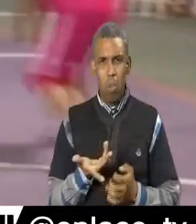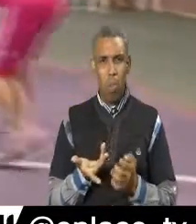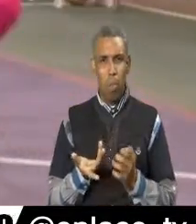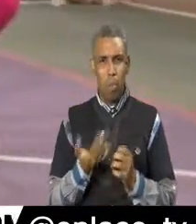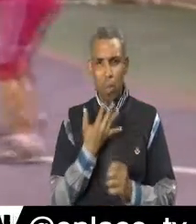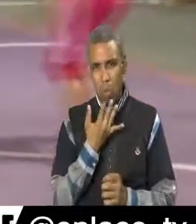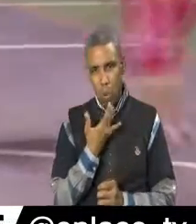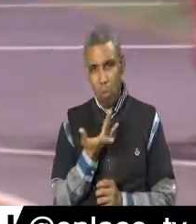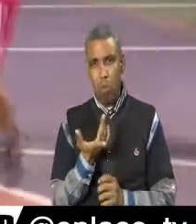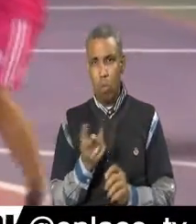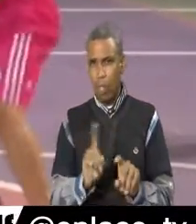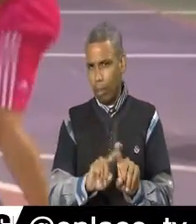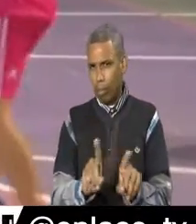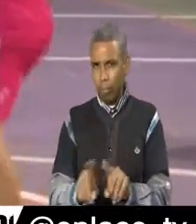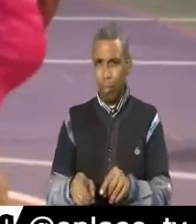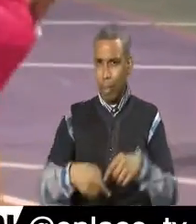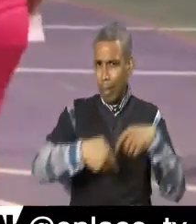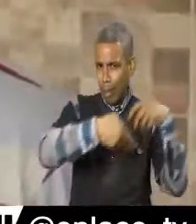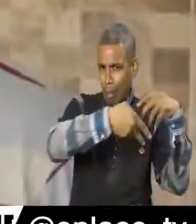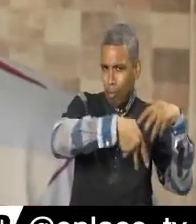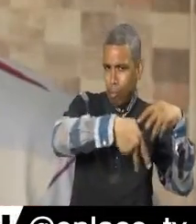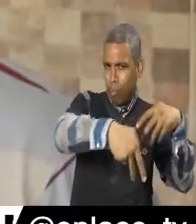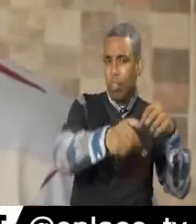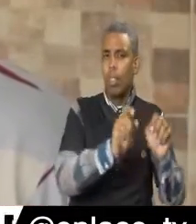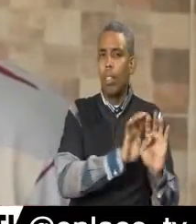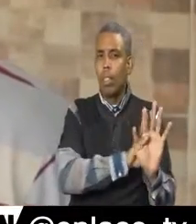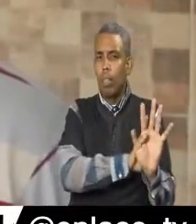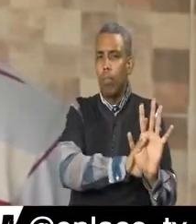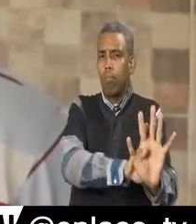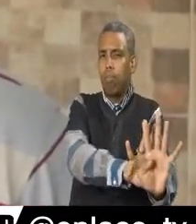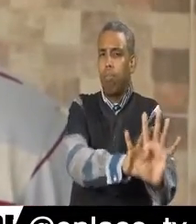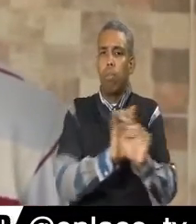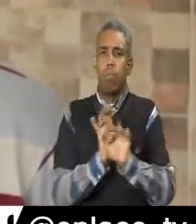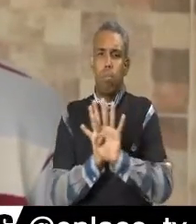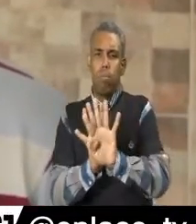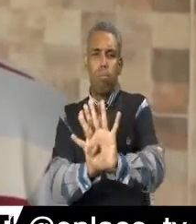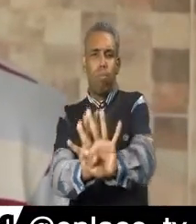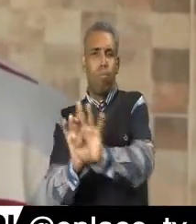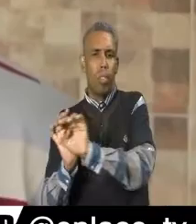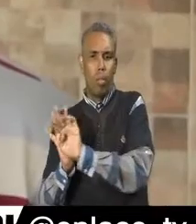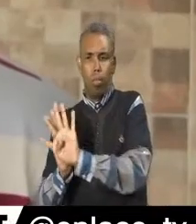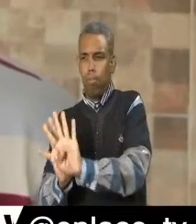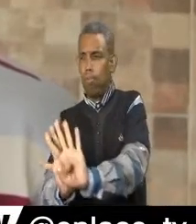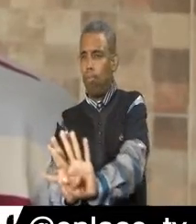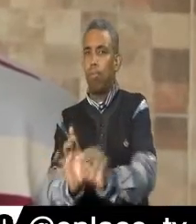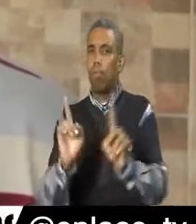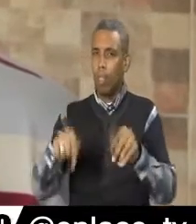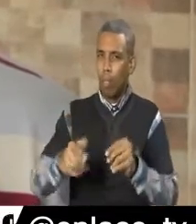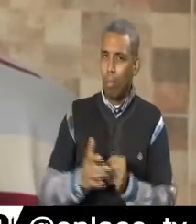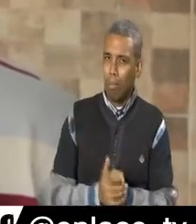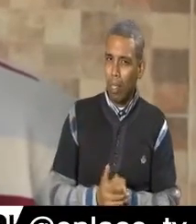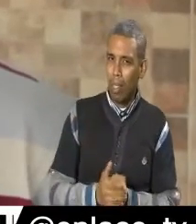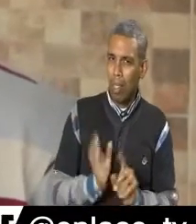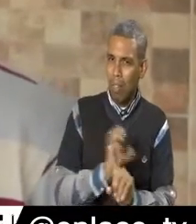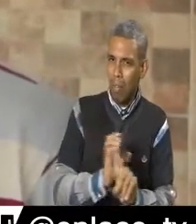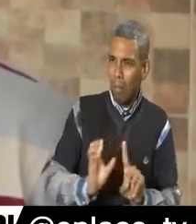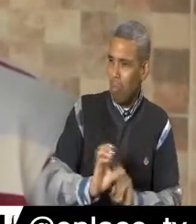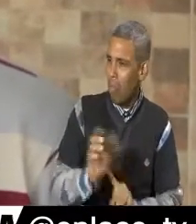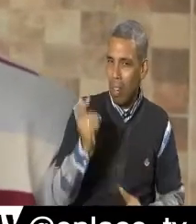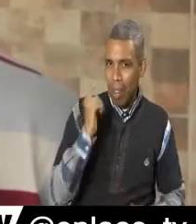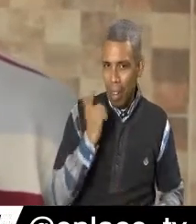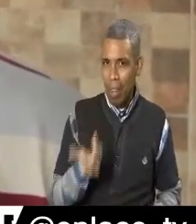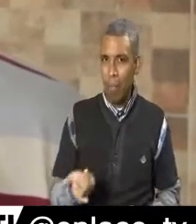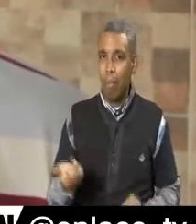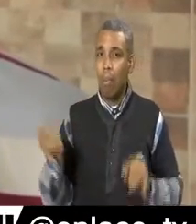habrán algunas actividades culturales dentro del desfile, como es la gigantona, como algunas comparsas, va a